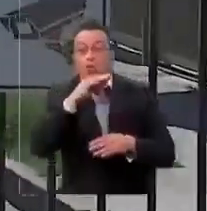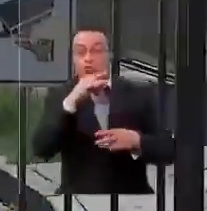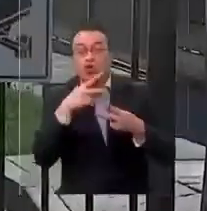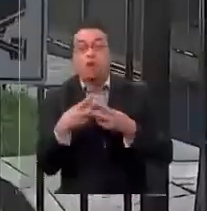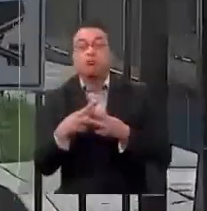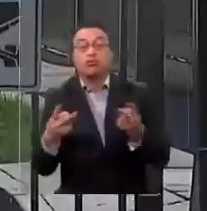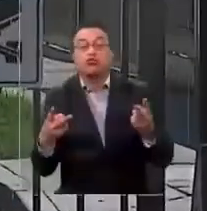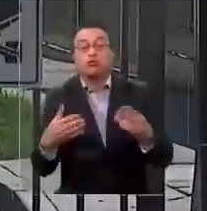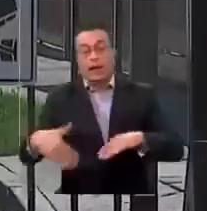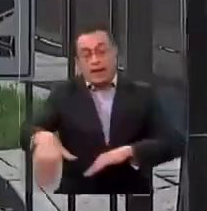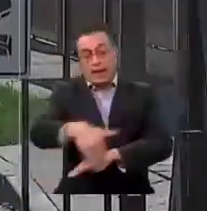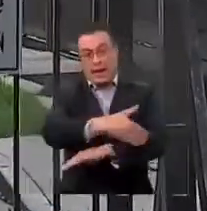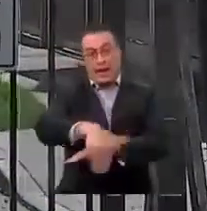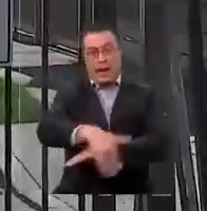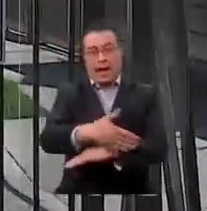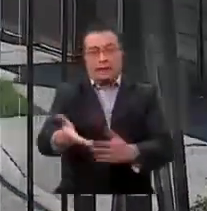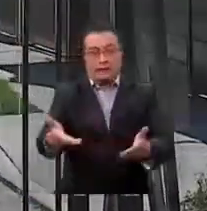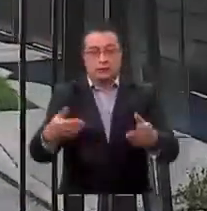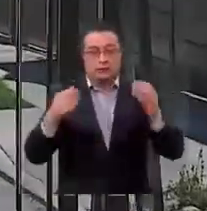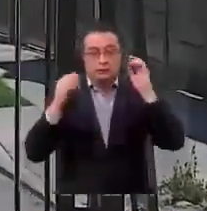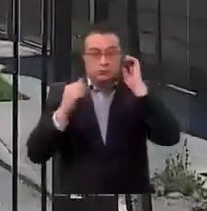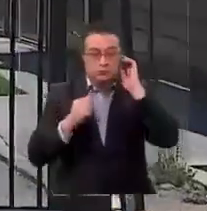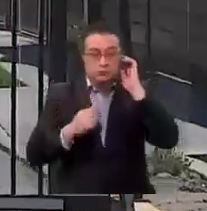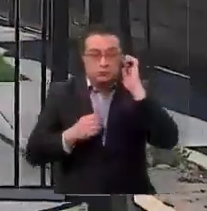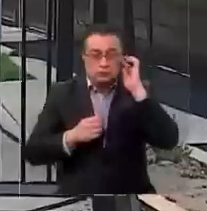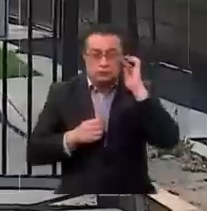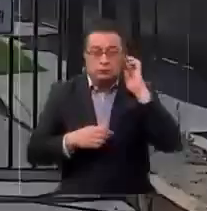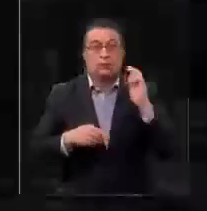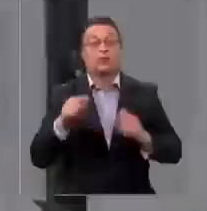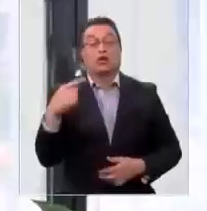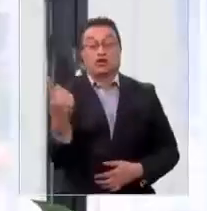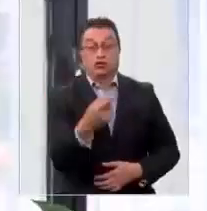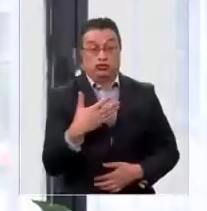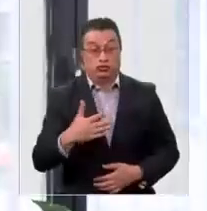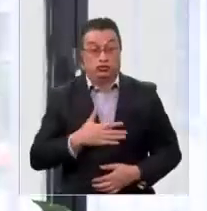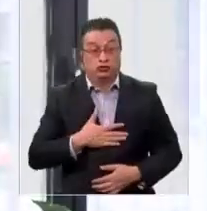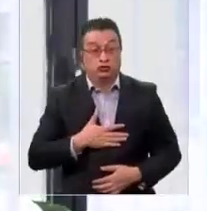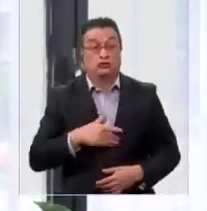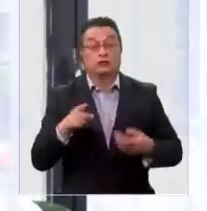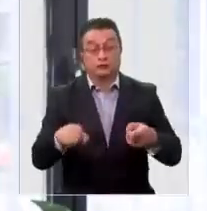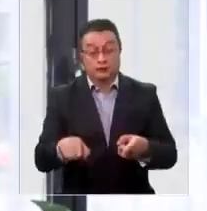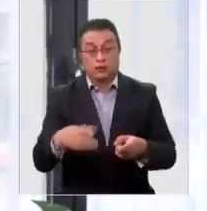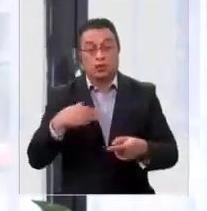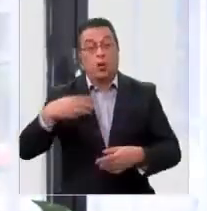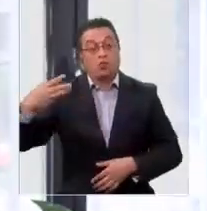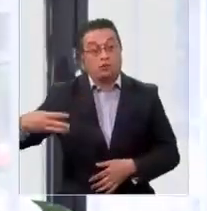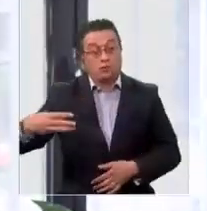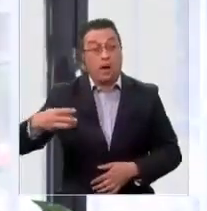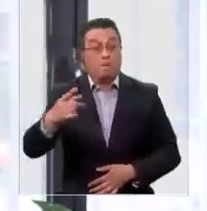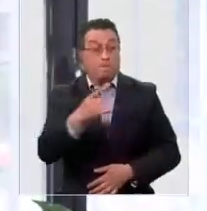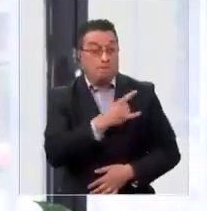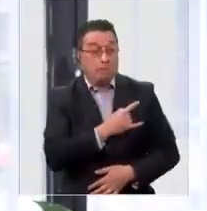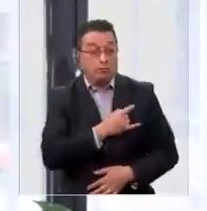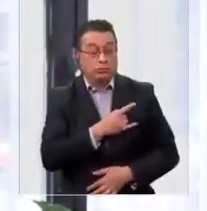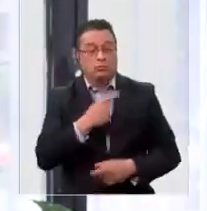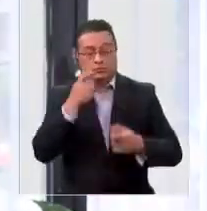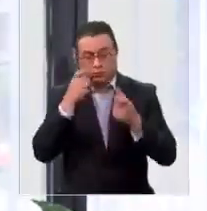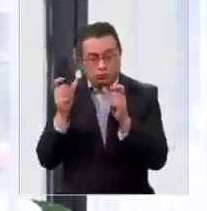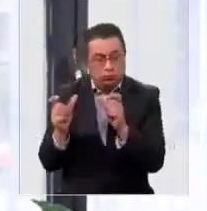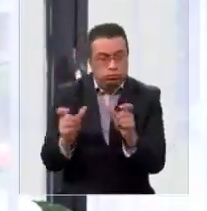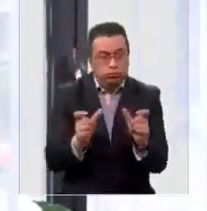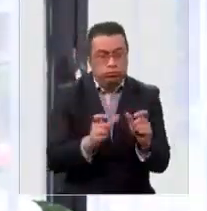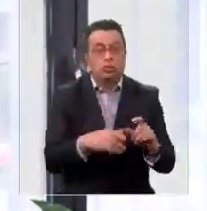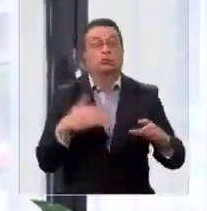público, como esta calle. Nosotros oficiamos como Ministerio de Bienes Nacionales a la Municipalidad de Maipú para que se fiscalice y para que